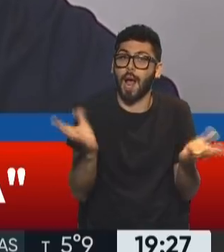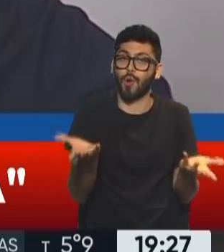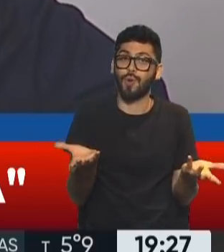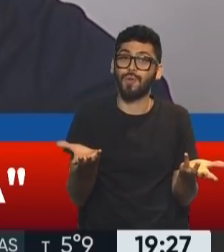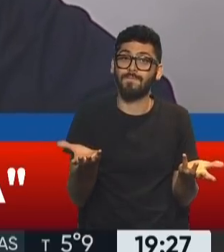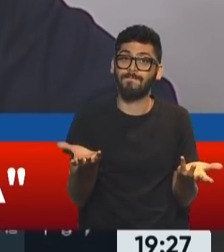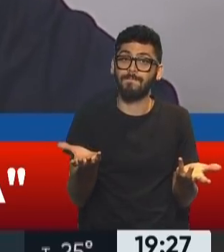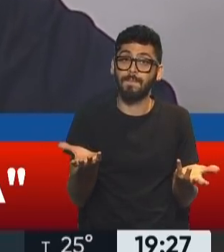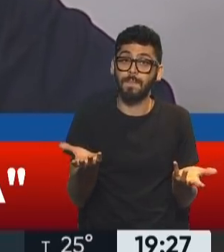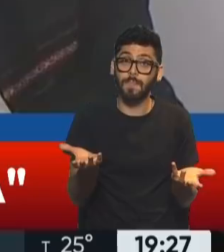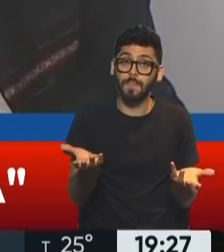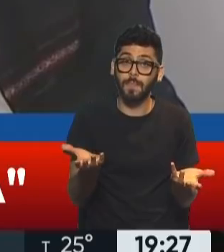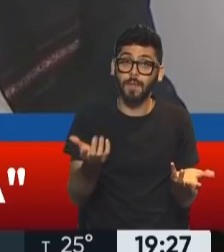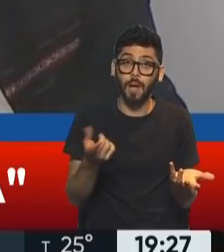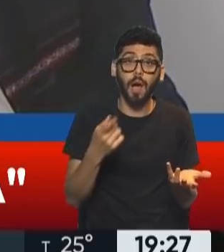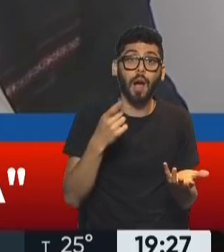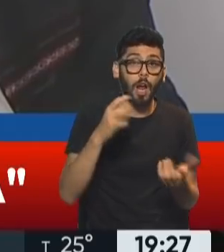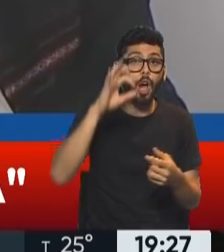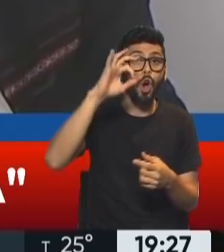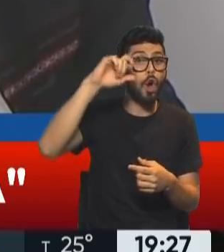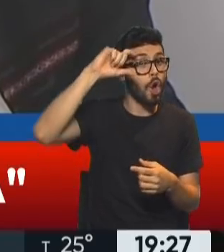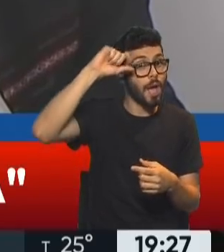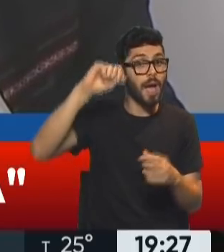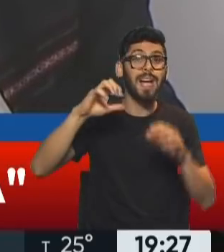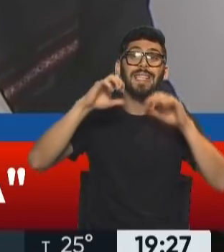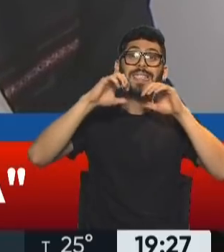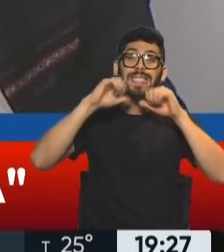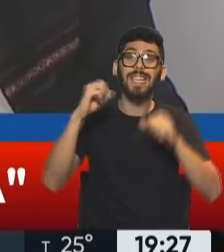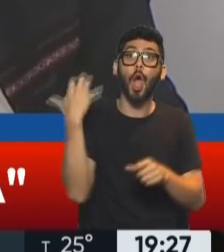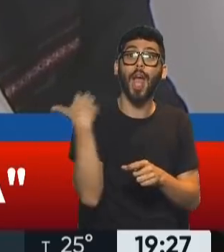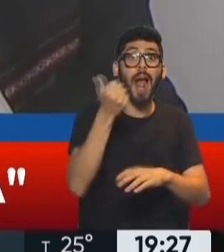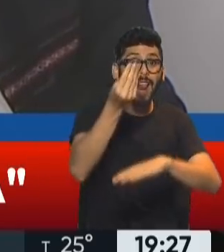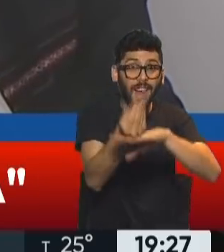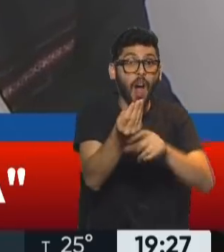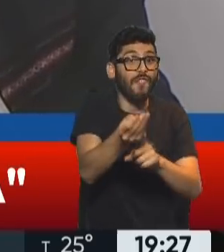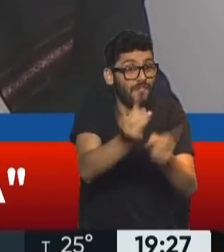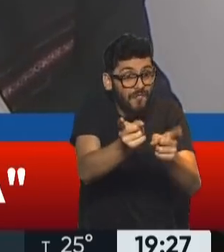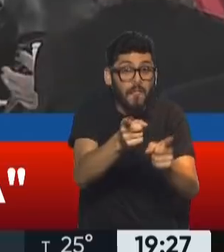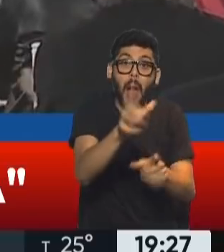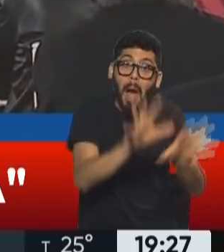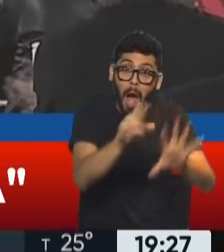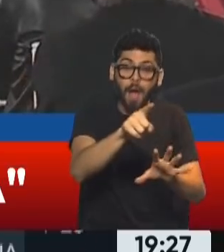Y es patético que todavía el secretario general de la OEA siga siendo quien fue y quien hizo eso.